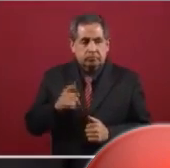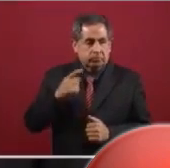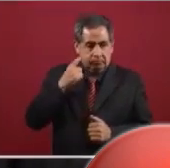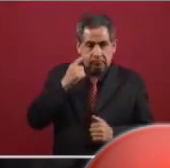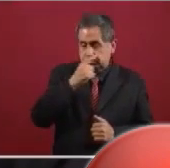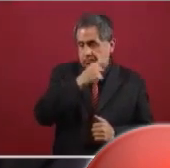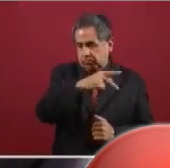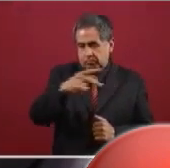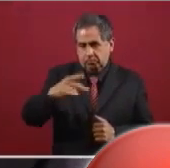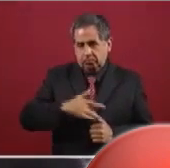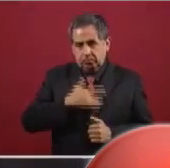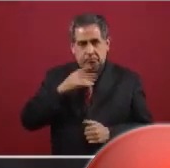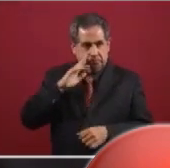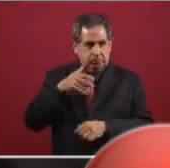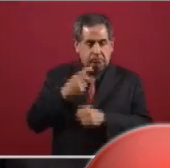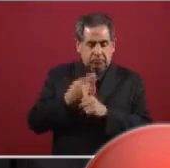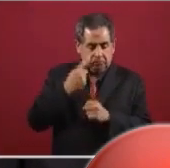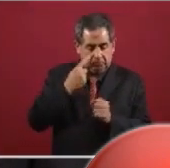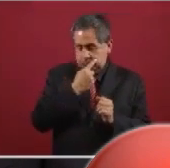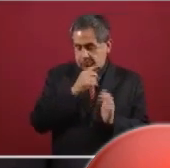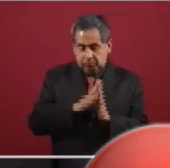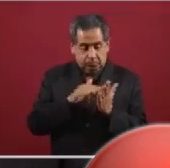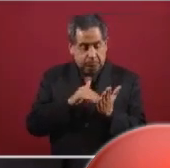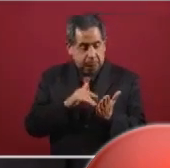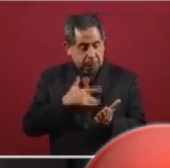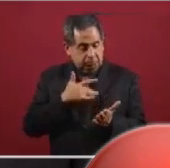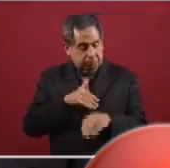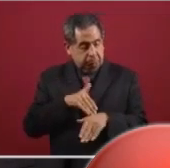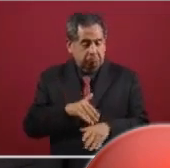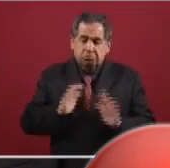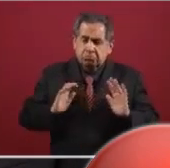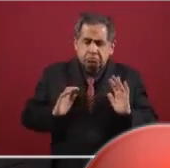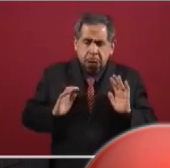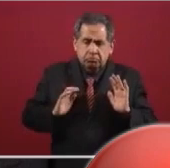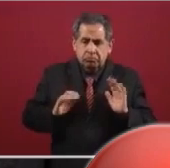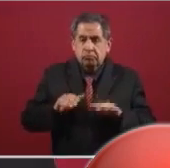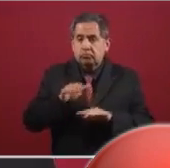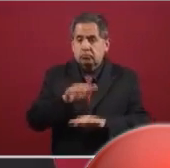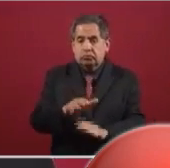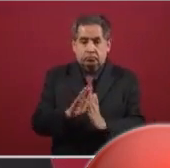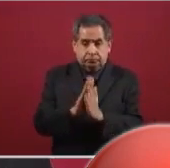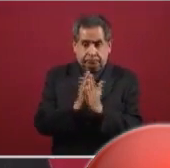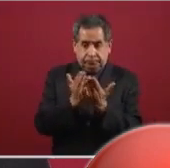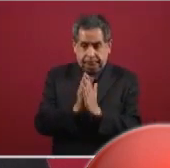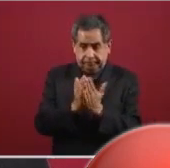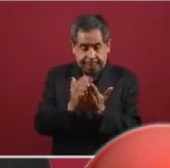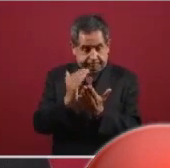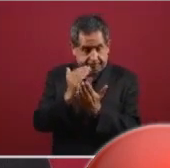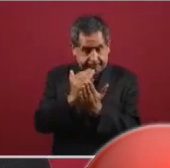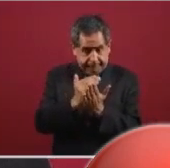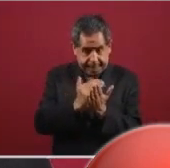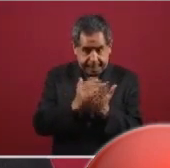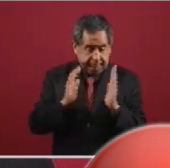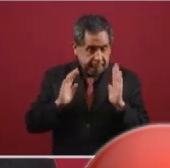voluntario. Siempre lo que tiene que ver con los libros